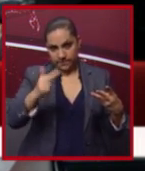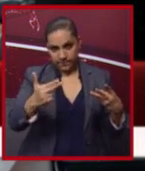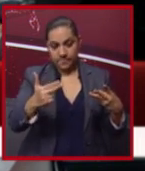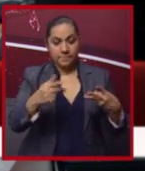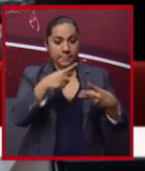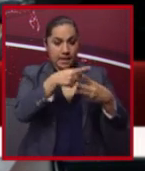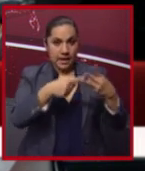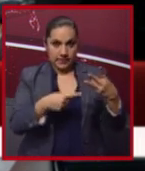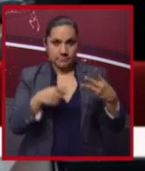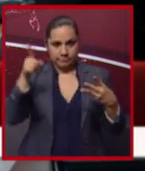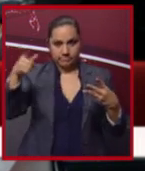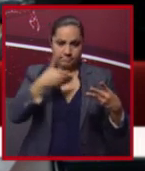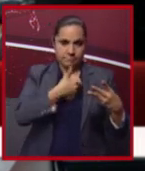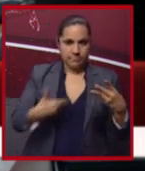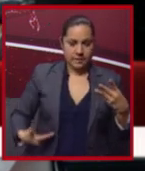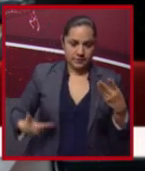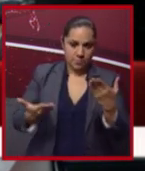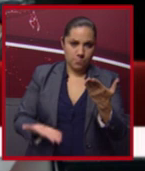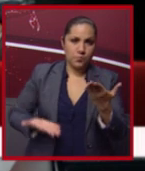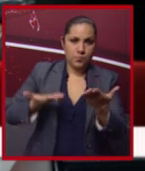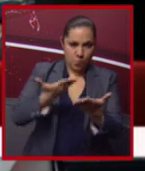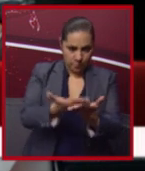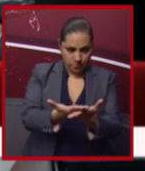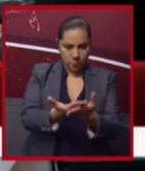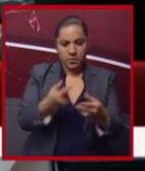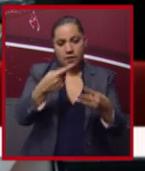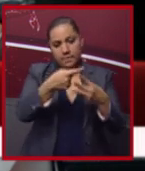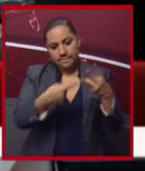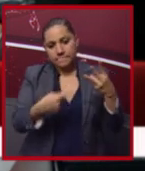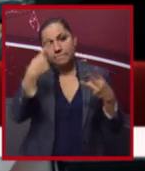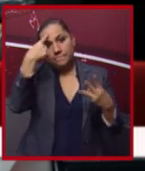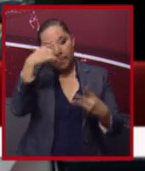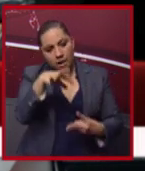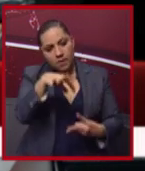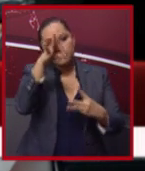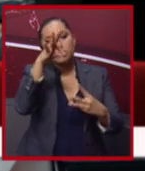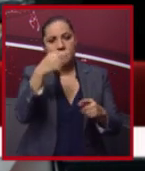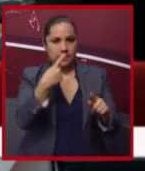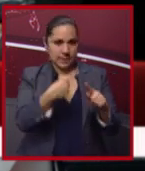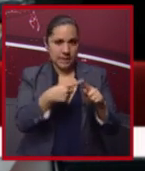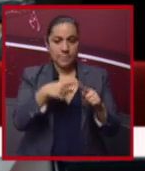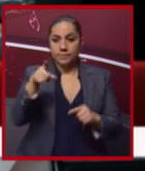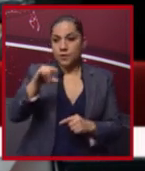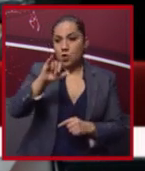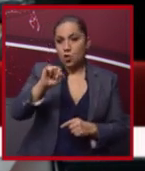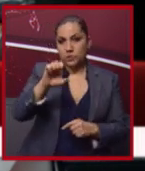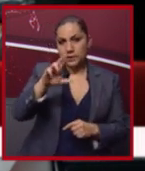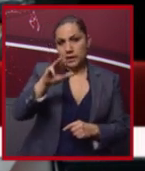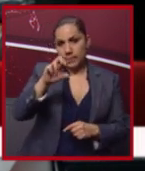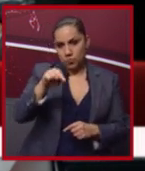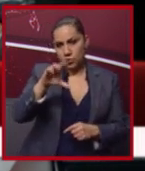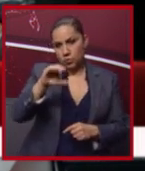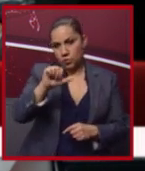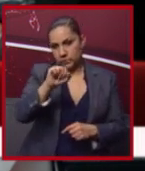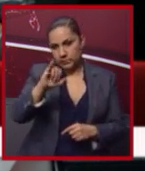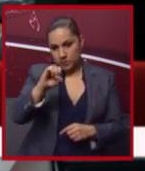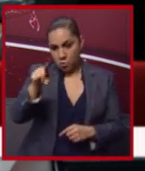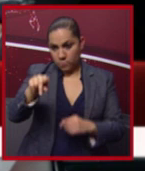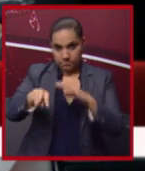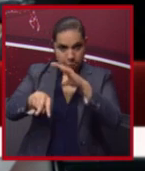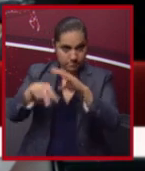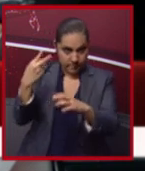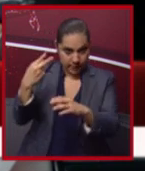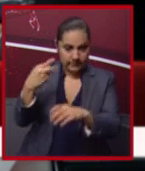propuestas por el Ejecutivo Federal en la terna para ocupar la vacante del ministro José Ramón Cosío Díaz en